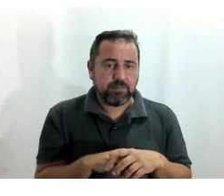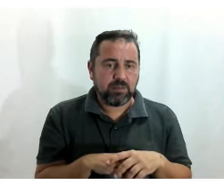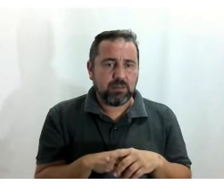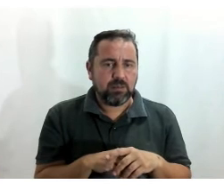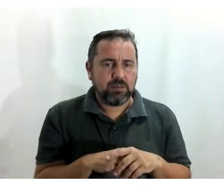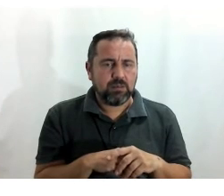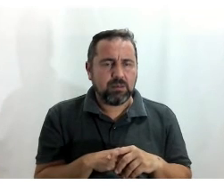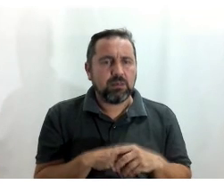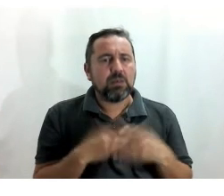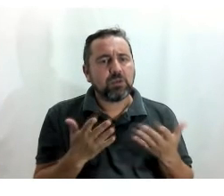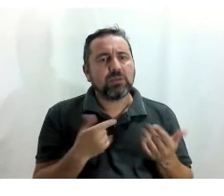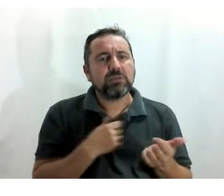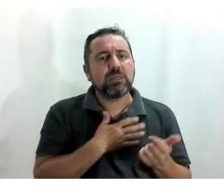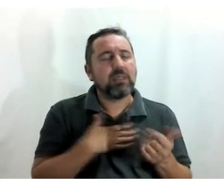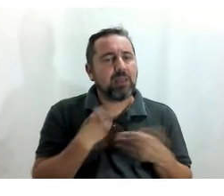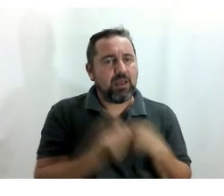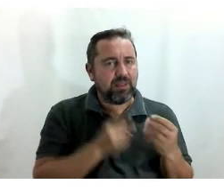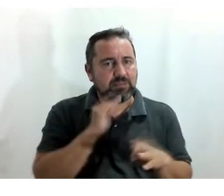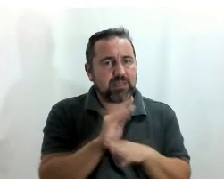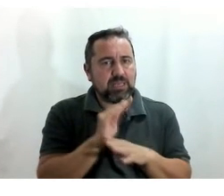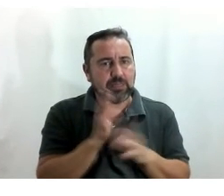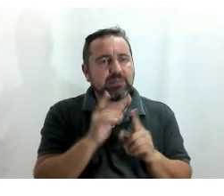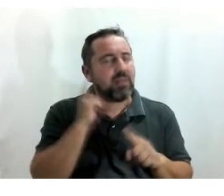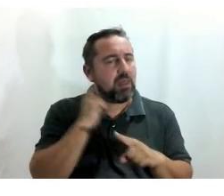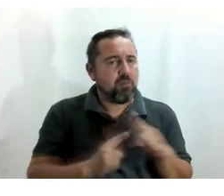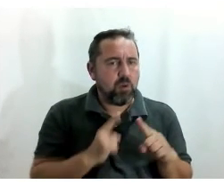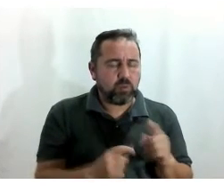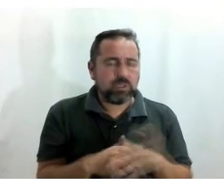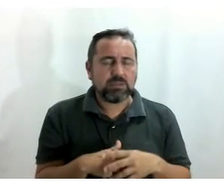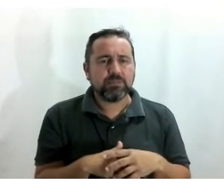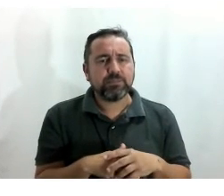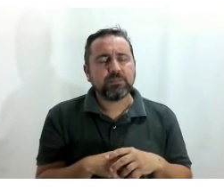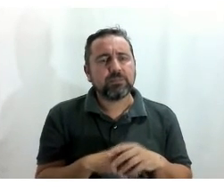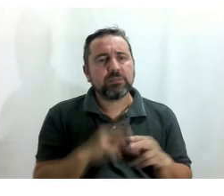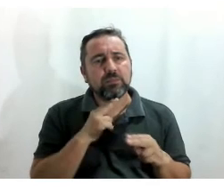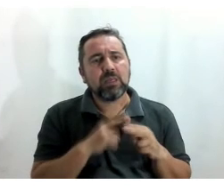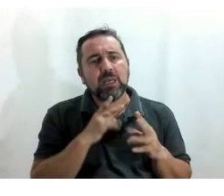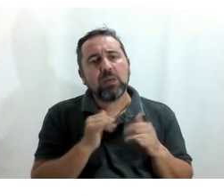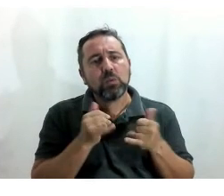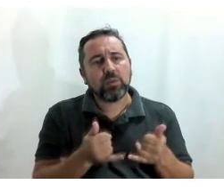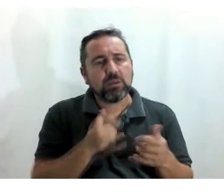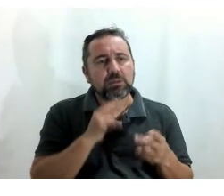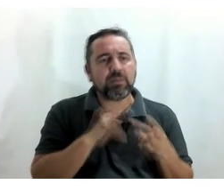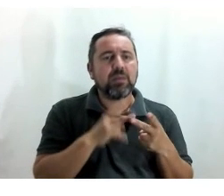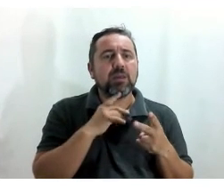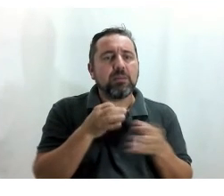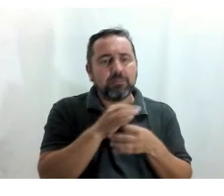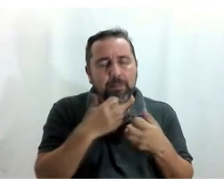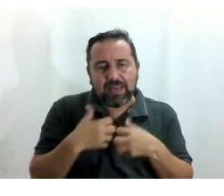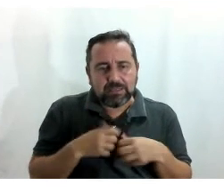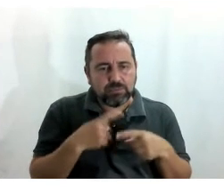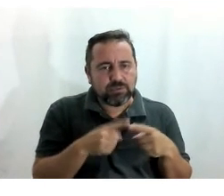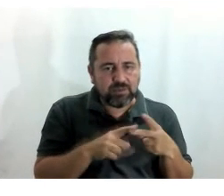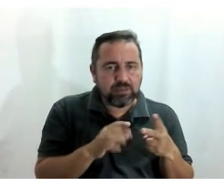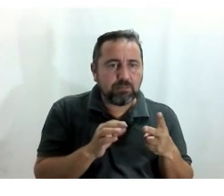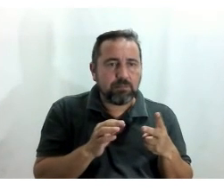Esto es lo que se pretende hacer a nivel del tratamiento de las hipoacusias, es la introducción mediante nanopartículas o diversos mecanismos de